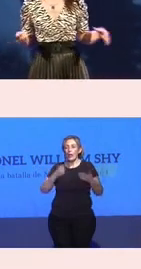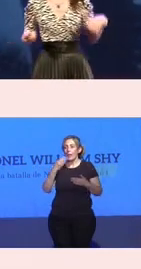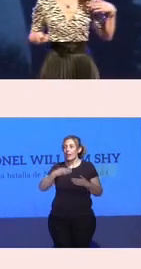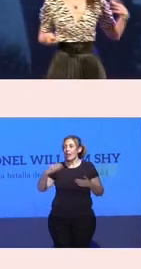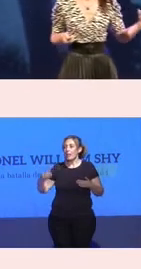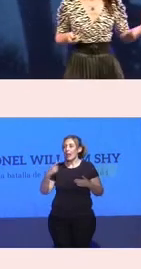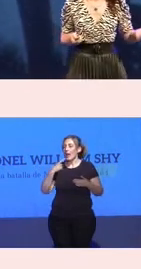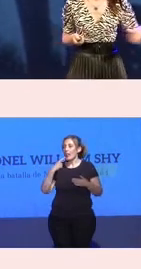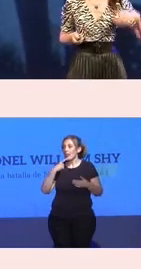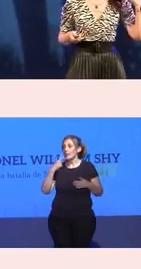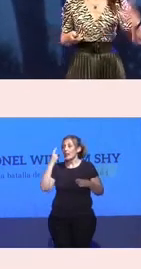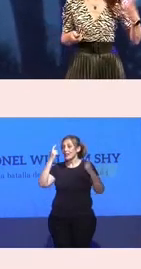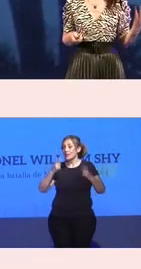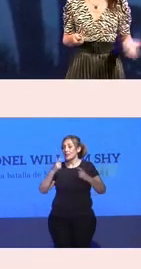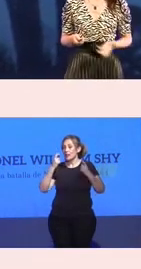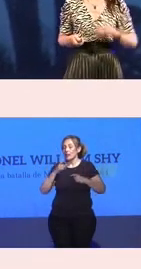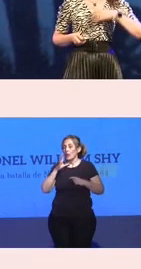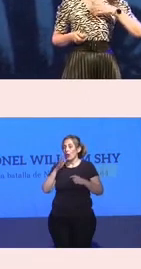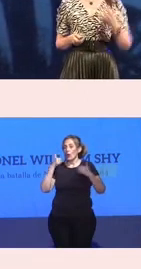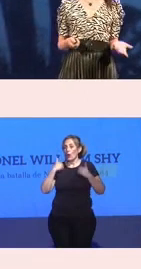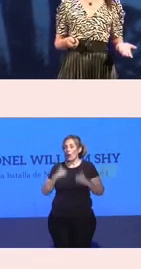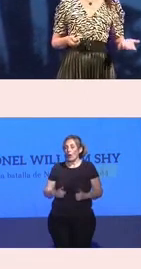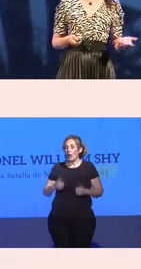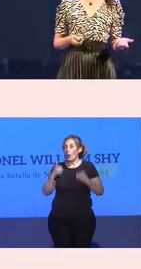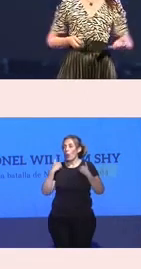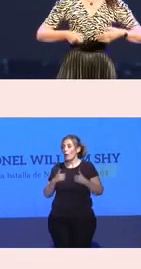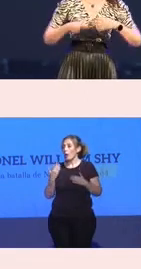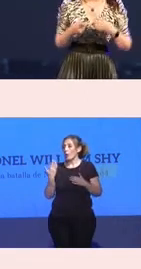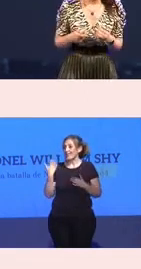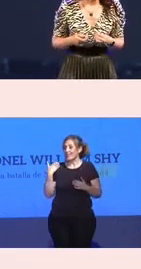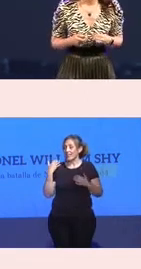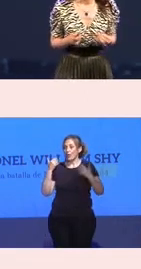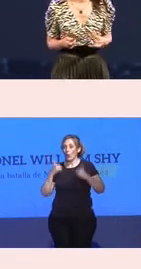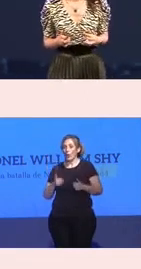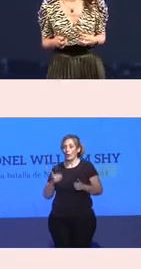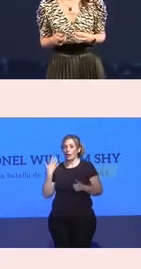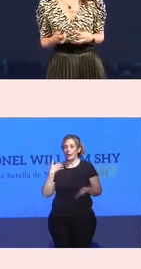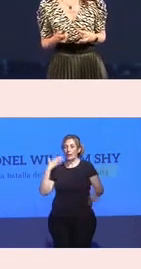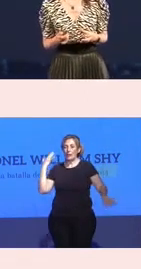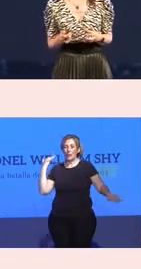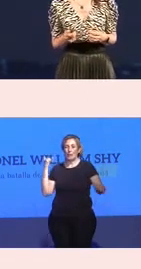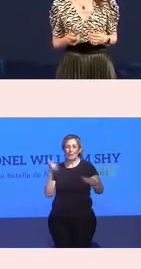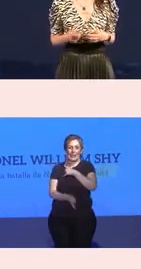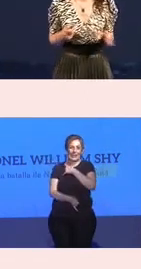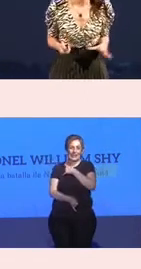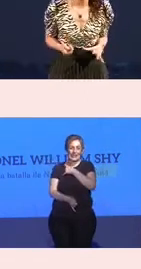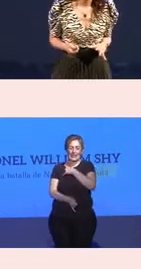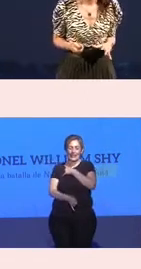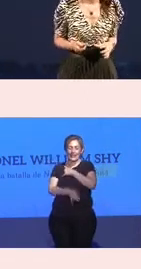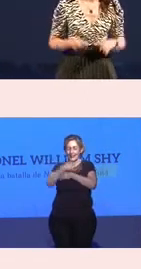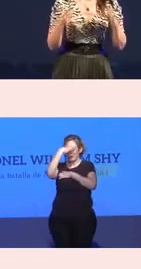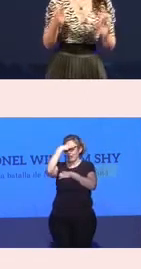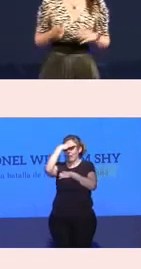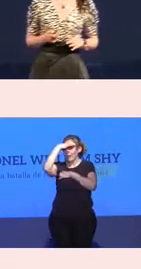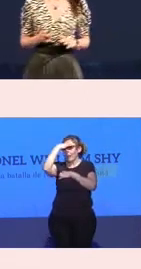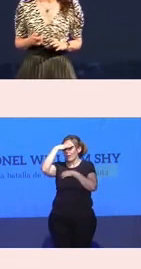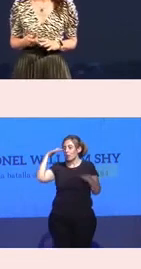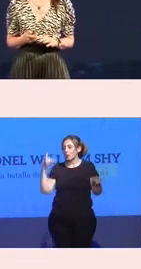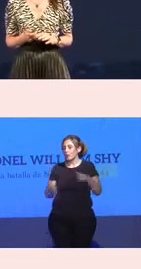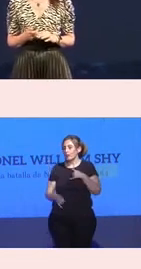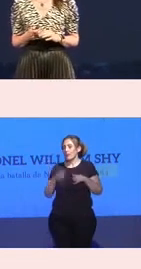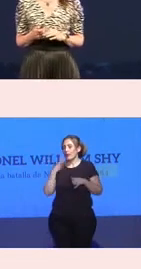diciendo que se trataba de un cuerpo reciente vaya metida de pata tremenda Y